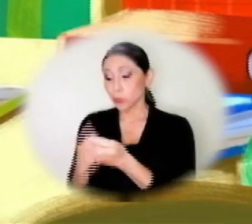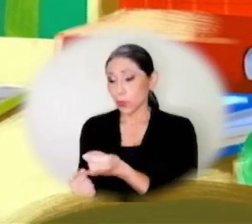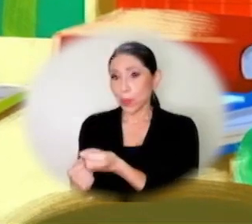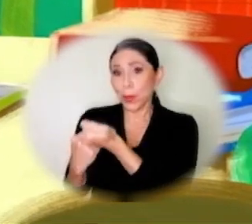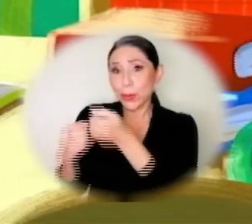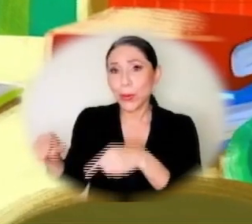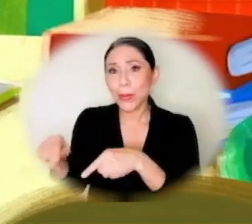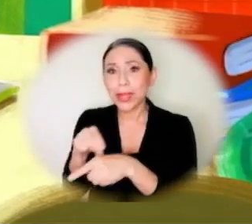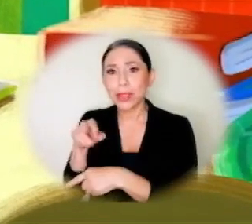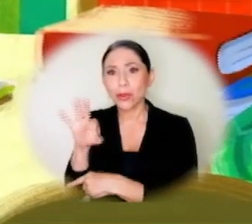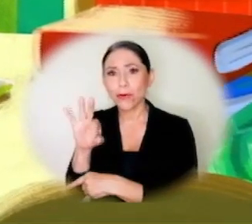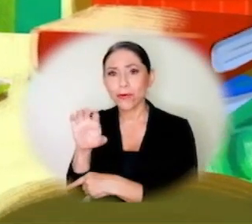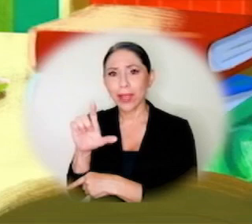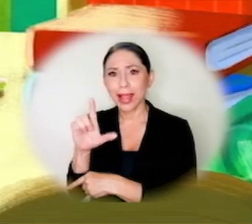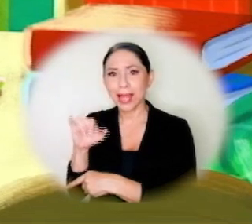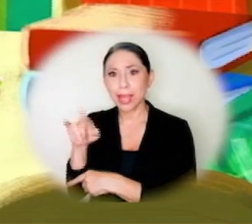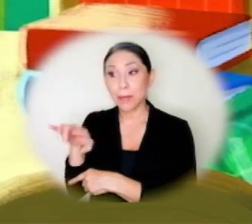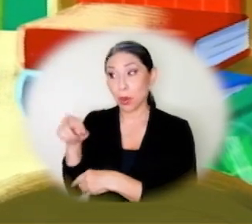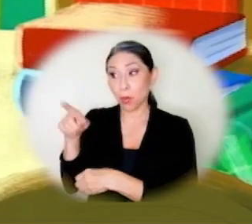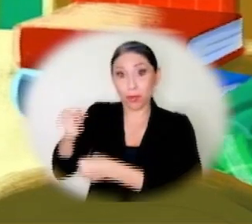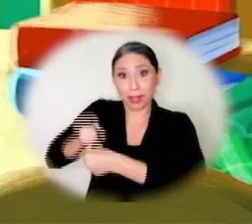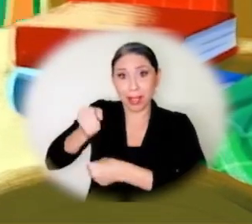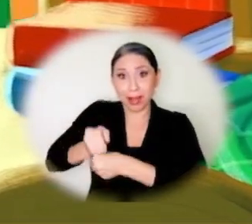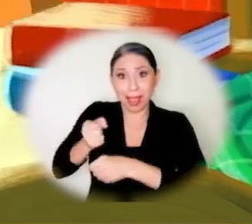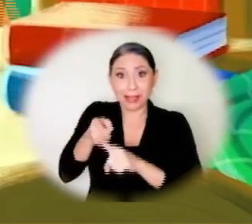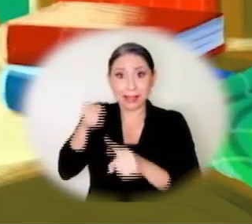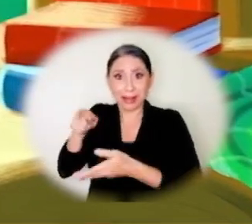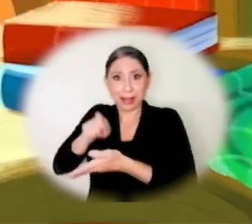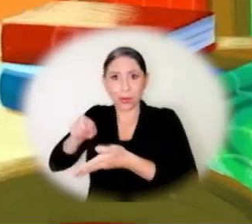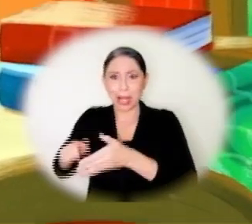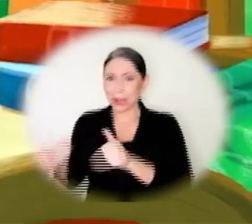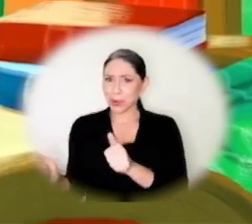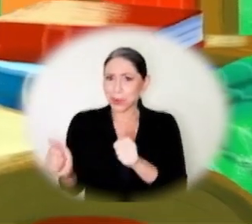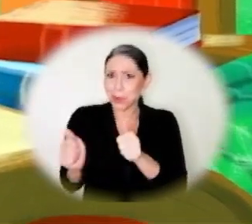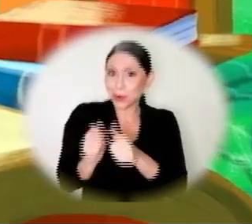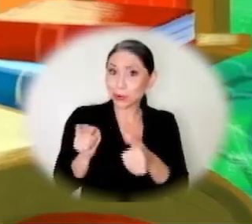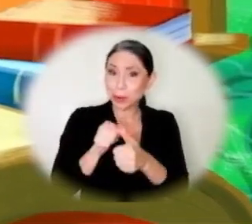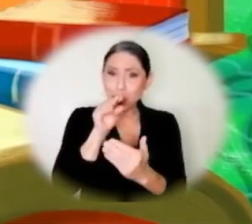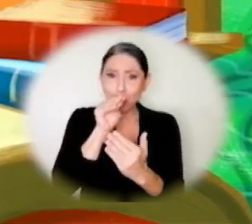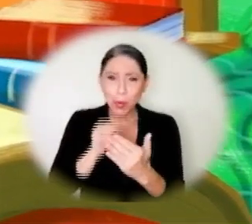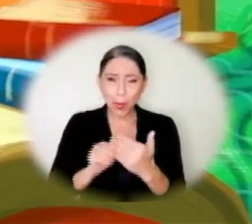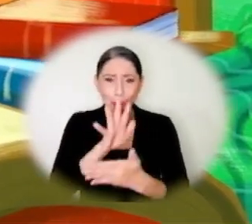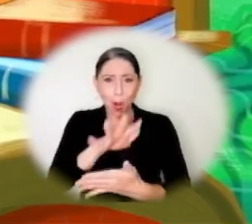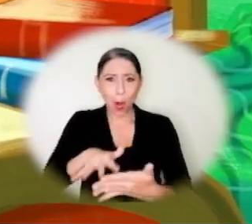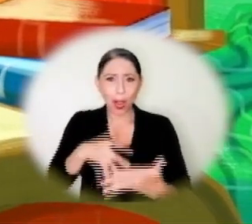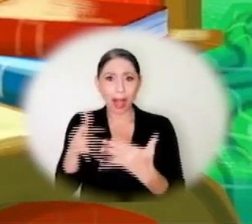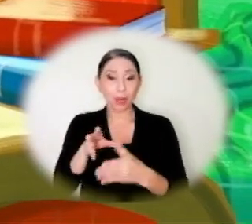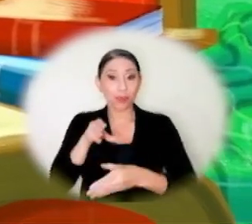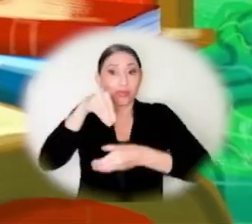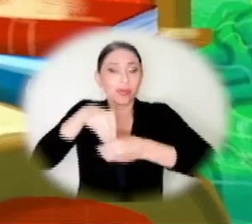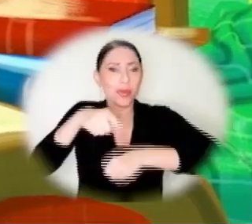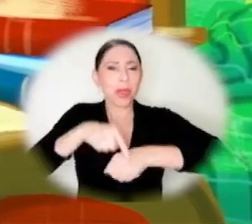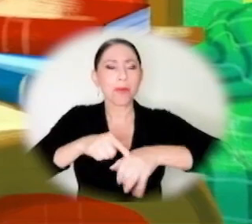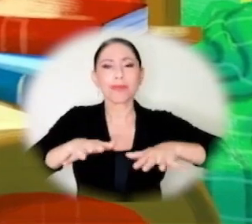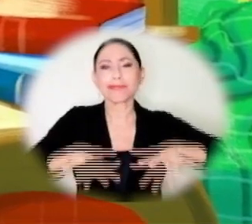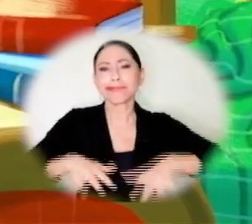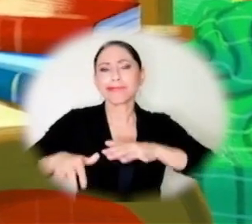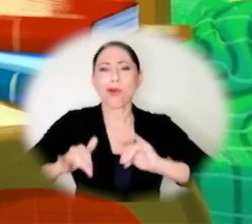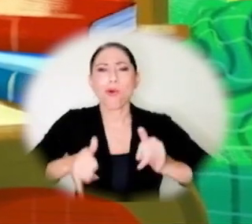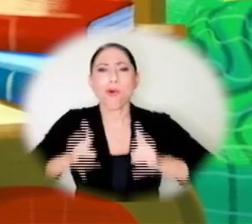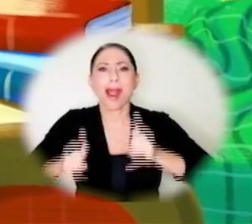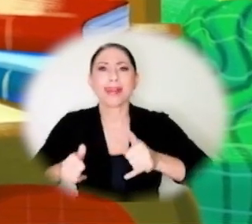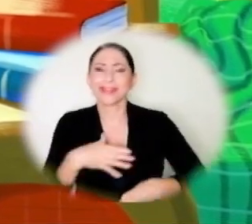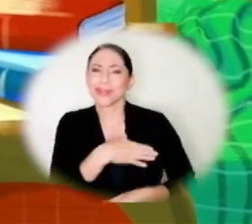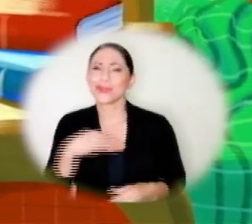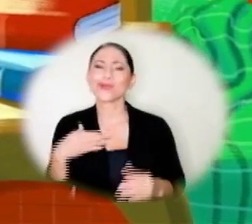Yo apoyo a mi nieto Felipe cuando hace tareas de la escuela. Juntos hacemos un horario antes e incluimos tiempo para descansar y jugar.